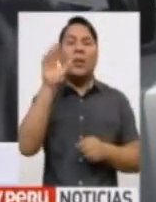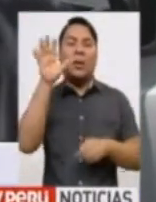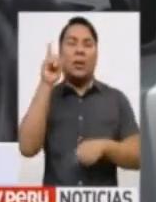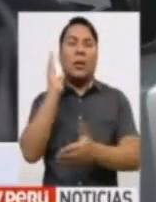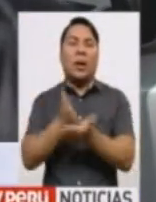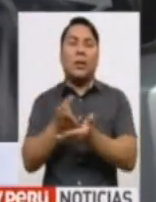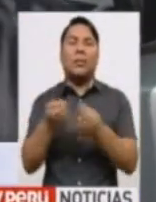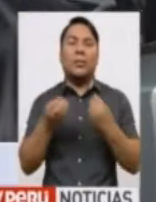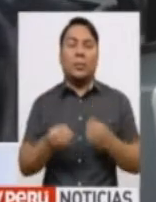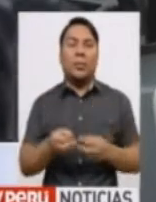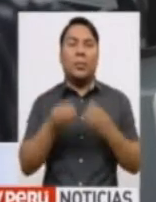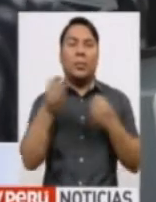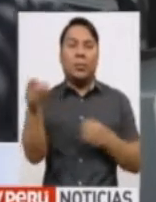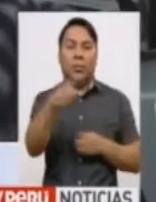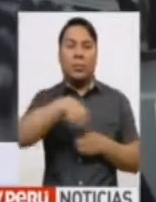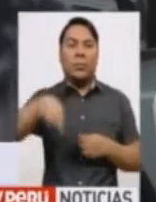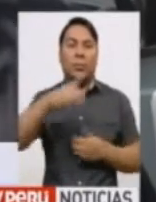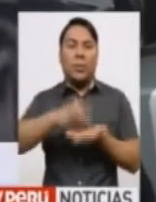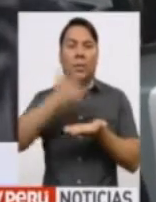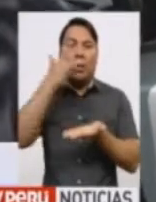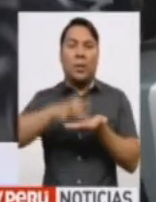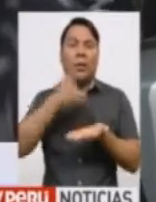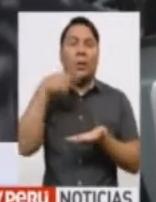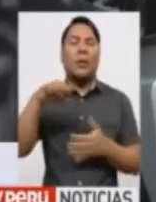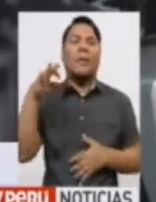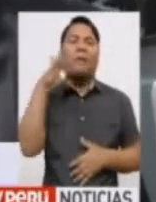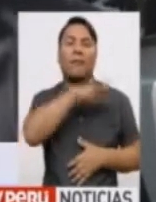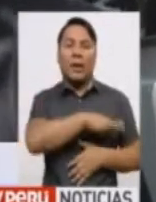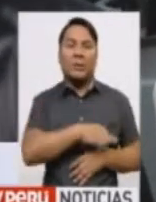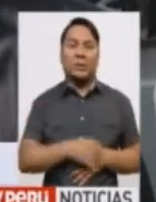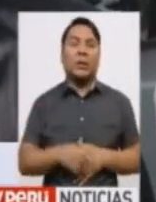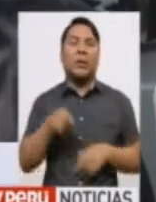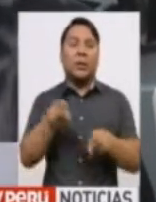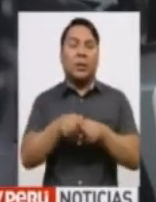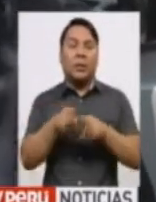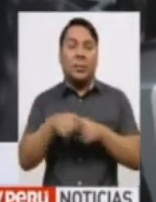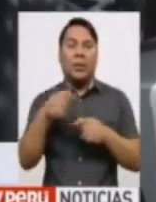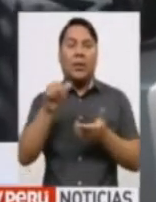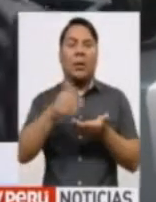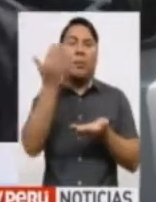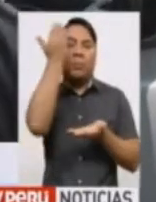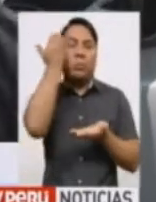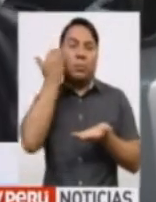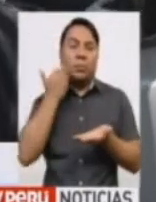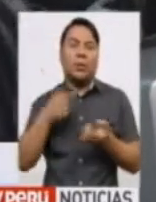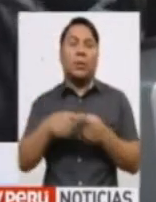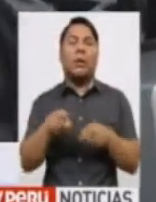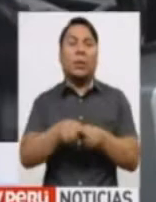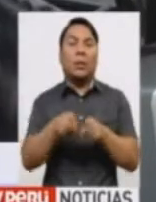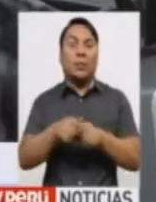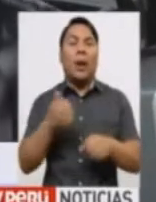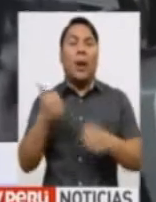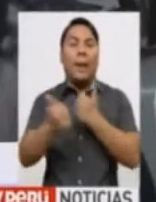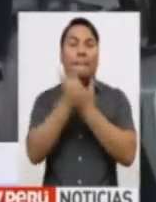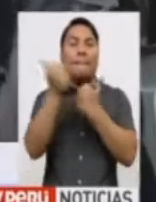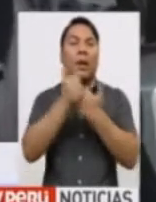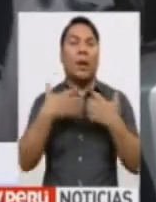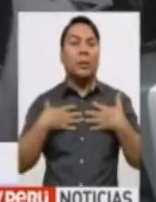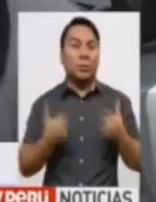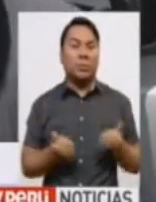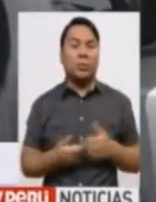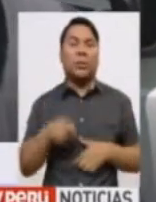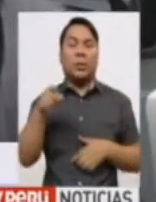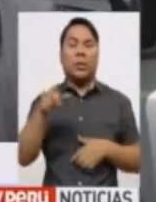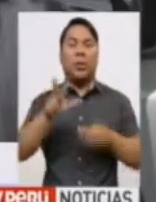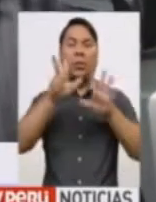es comercialización de productos adulterados, medicinas adulteradas, delito contra la salud pública. Estamos hablando de un aproximado de 8 años